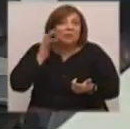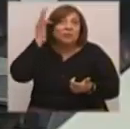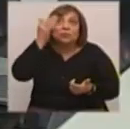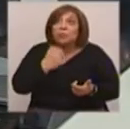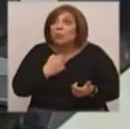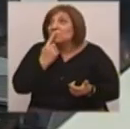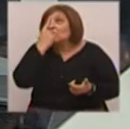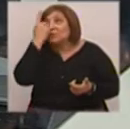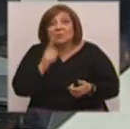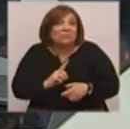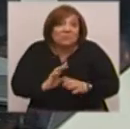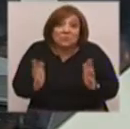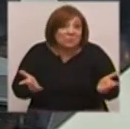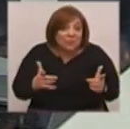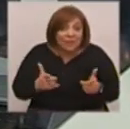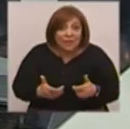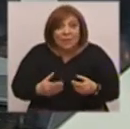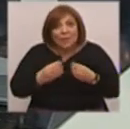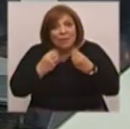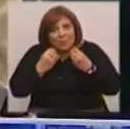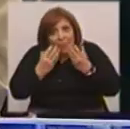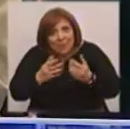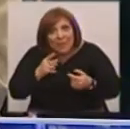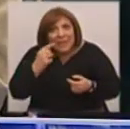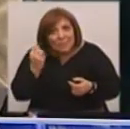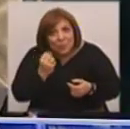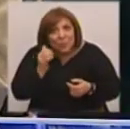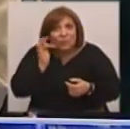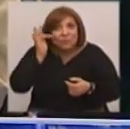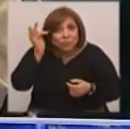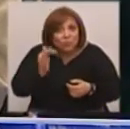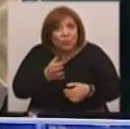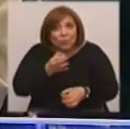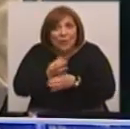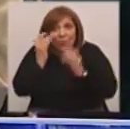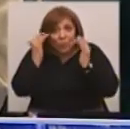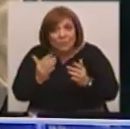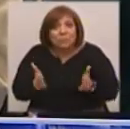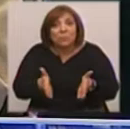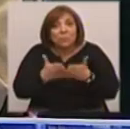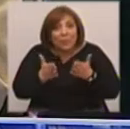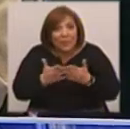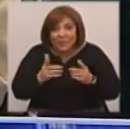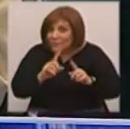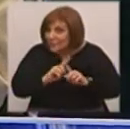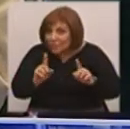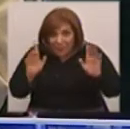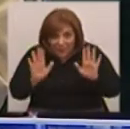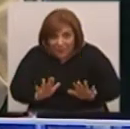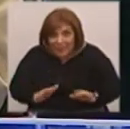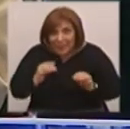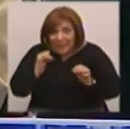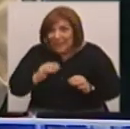sea, bienvenido todo lo que sea formación para los muchachos, es el futuro de ellos. Porque pobre la gente que no esté preparada y